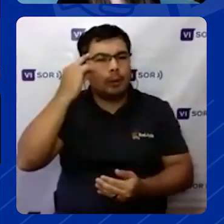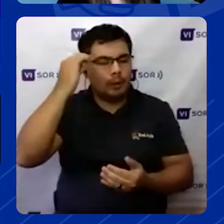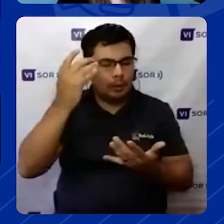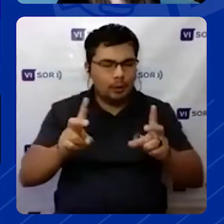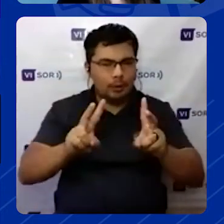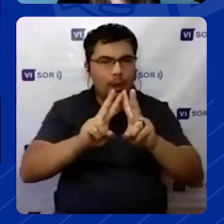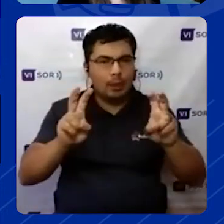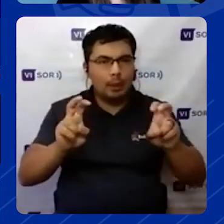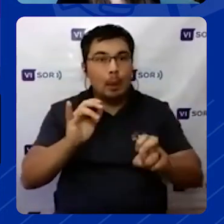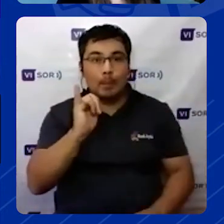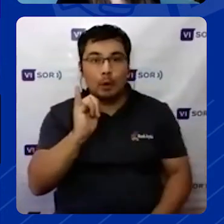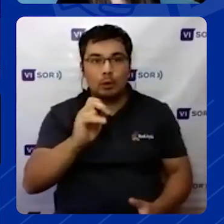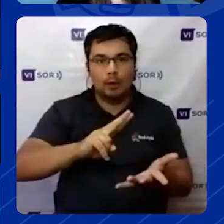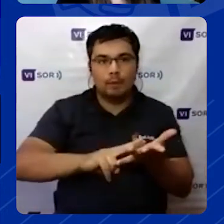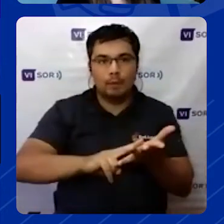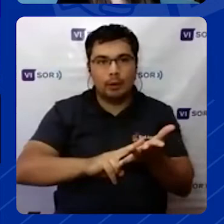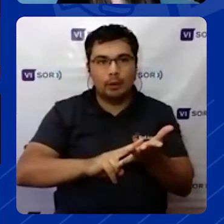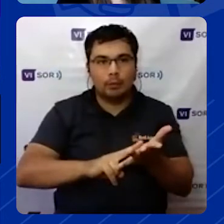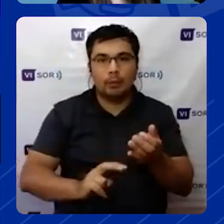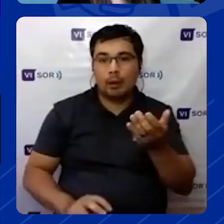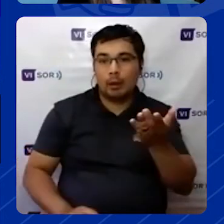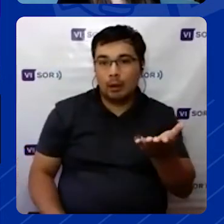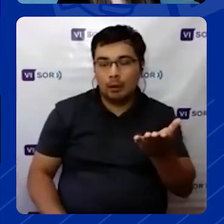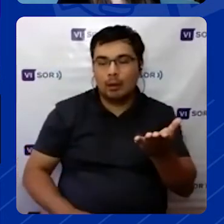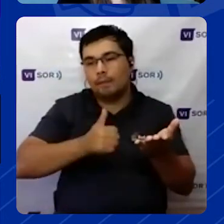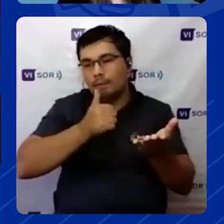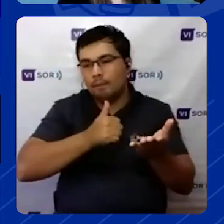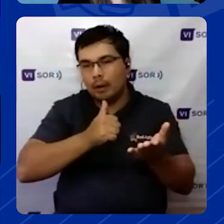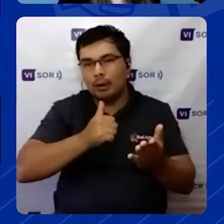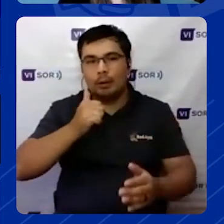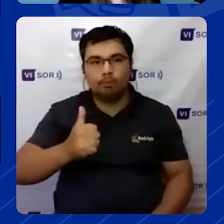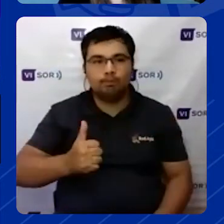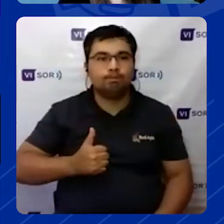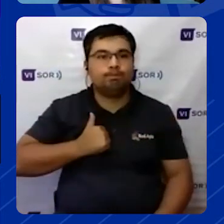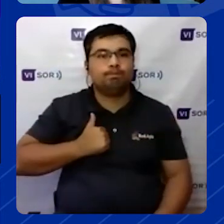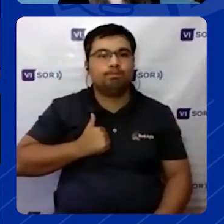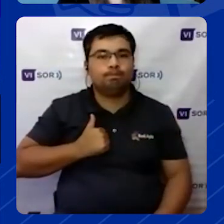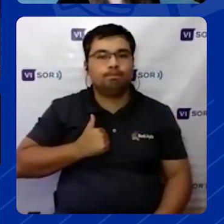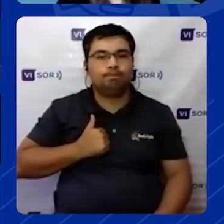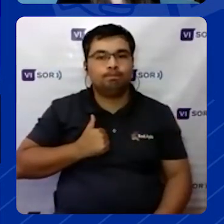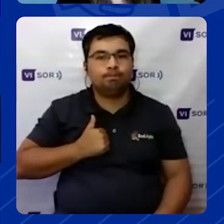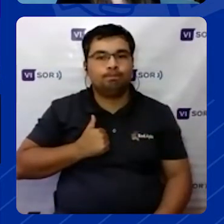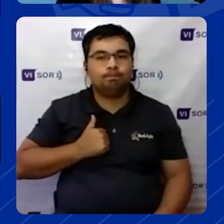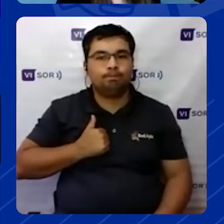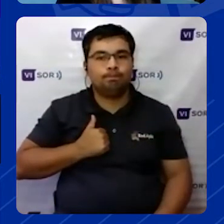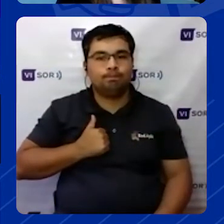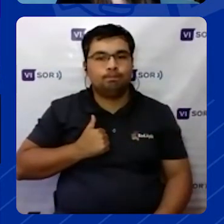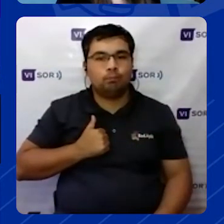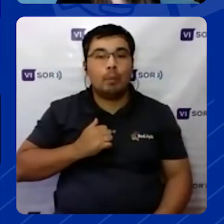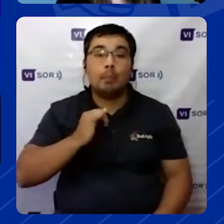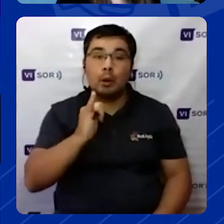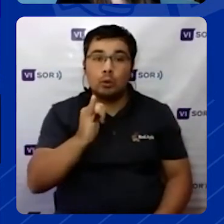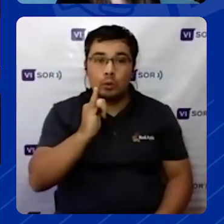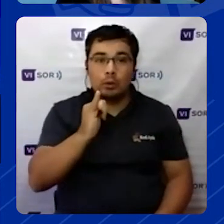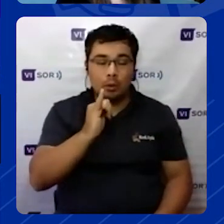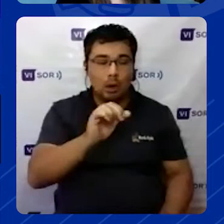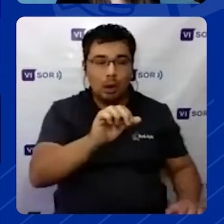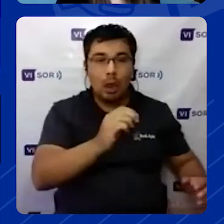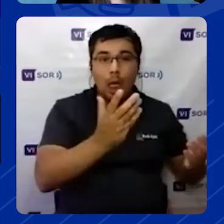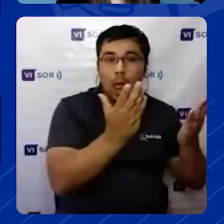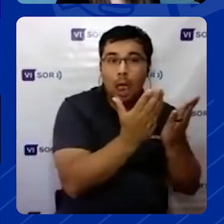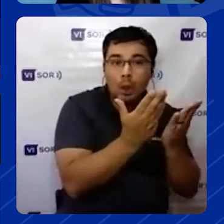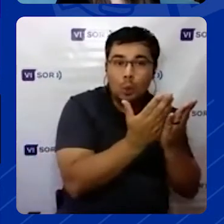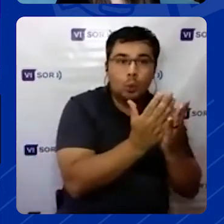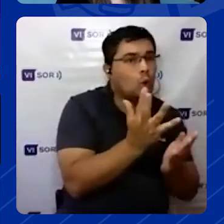que es verdad que no se han llevado a cabo. Sí tenemos, por contraste, la experiencia, ¿no? La experiencia real con